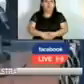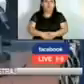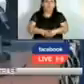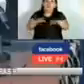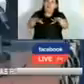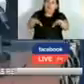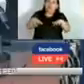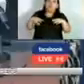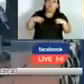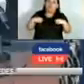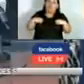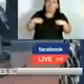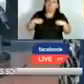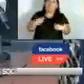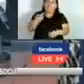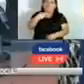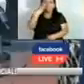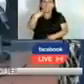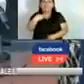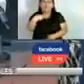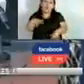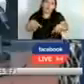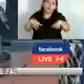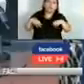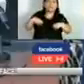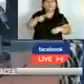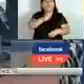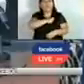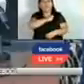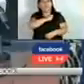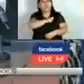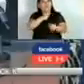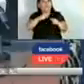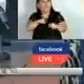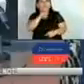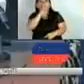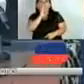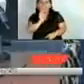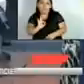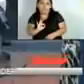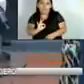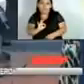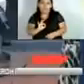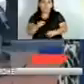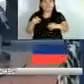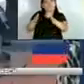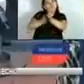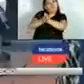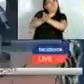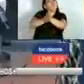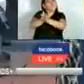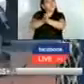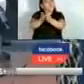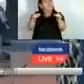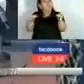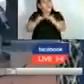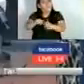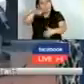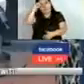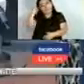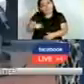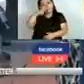aceptar esa realidad, aceptar esa responsabilidad con humildad, pero también con el interés de trabajar